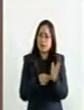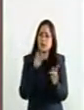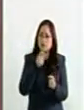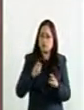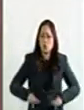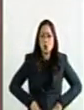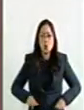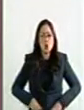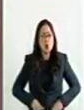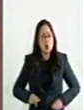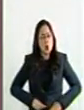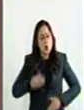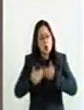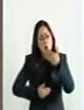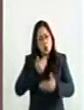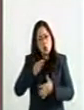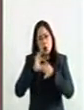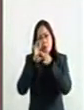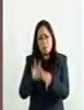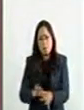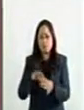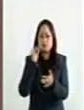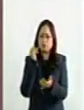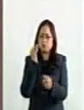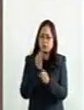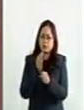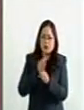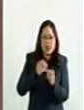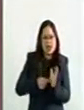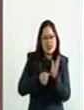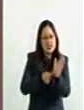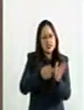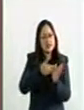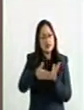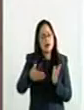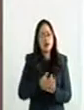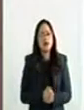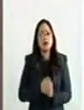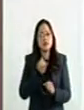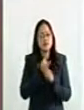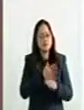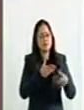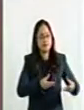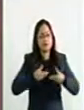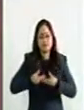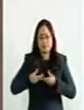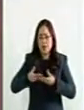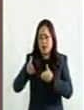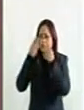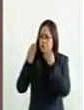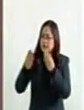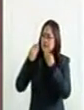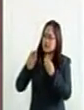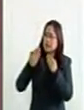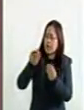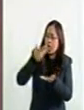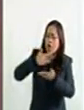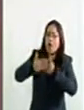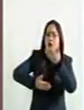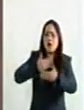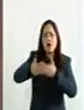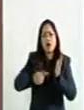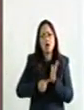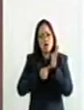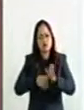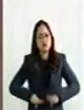comportamiento y actuación desinteresada. Es debido a la formación recibida que se rige de acuerdo con valores y principios, que su